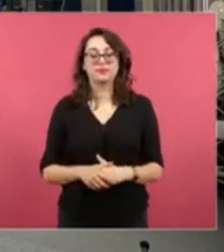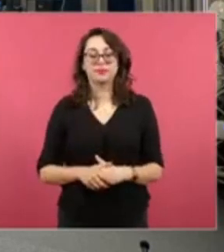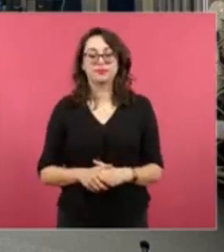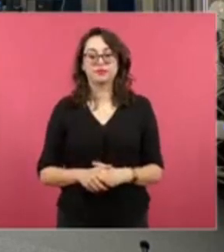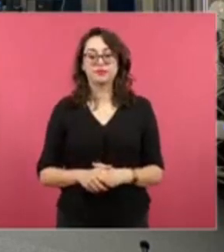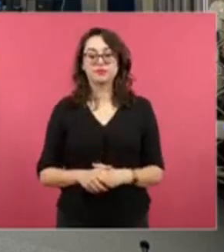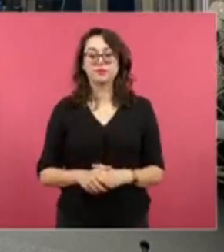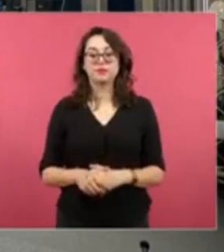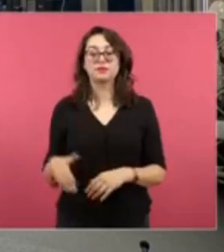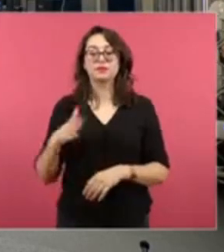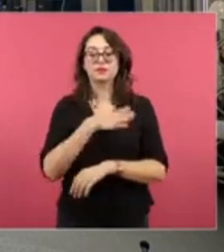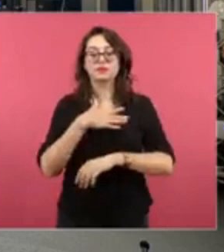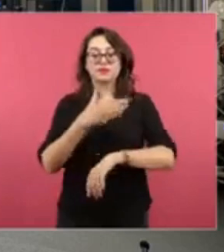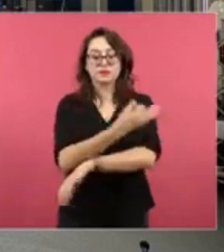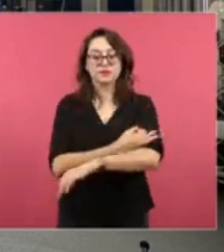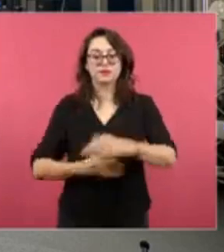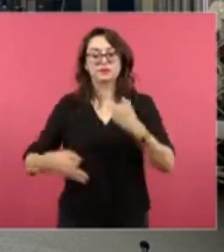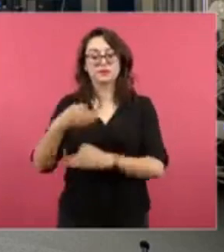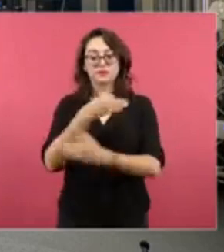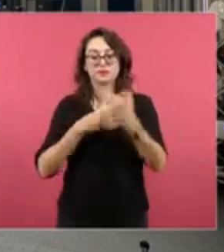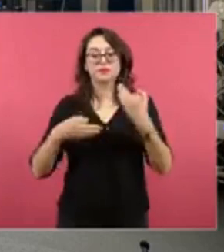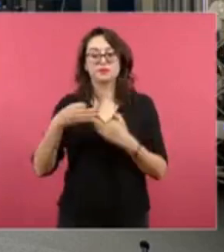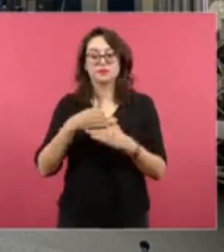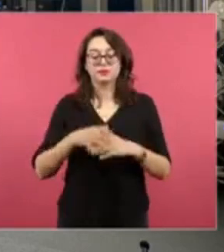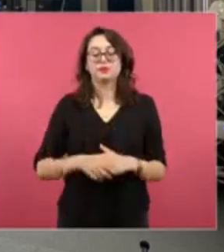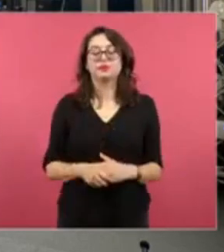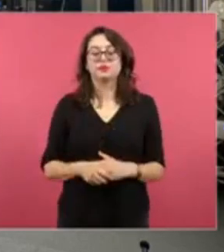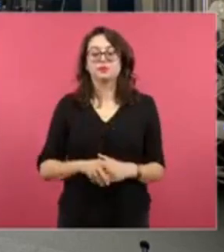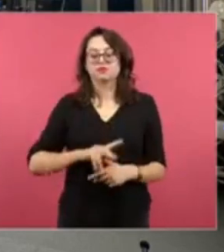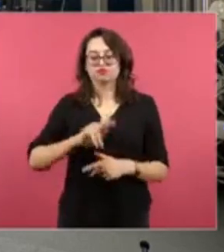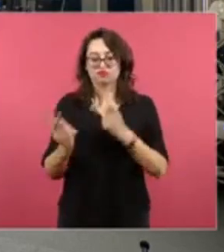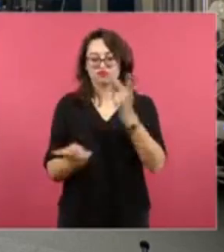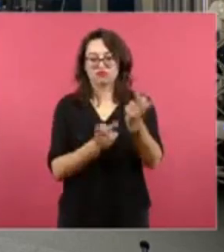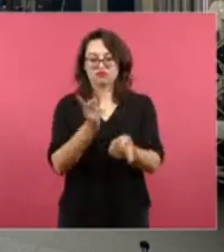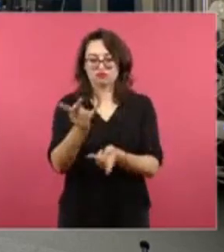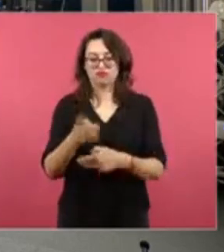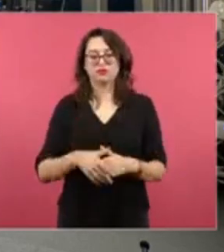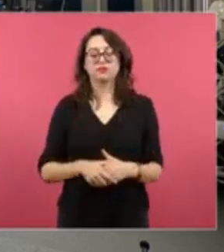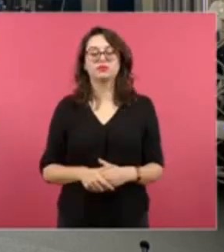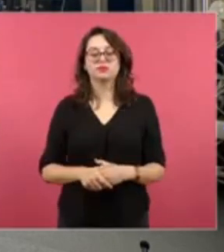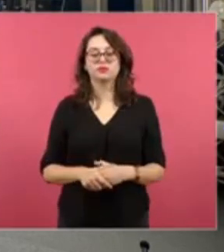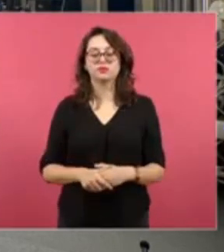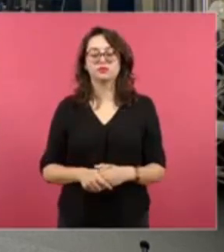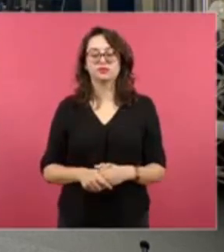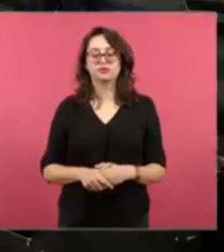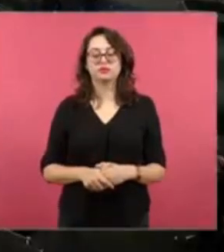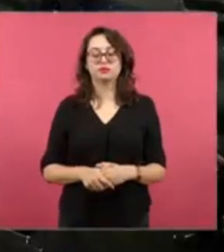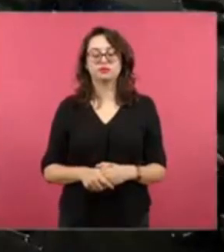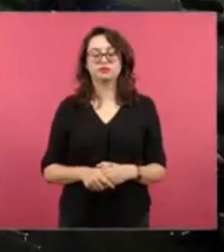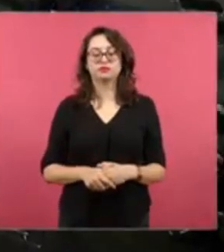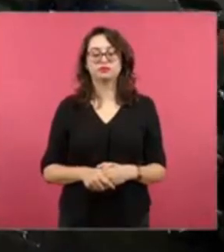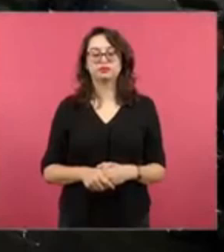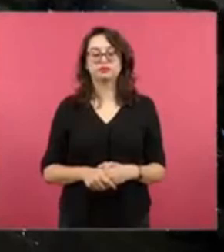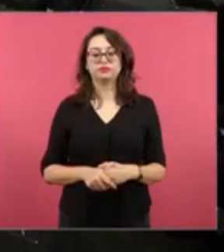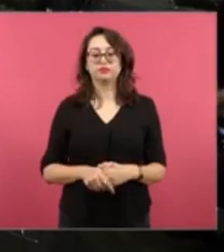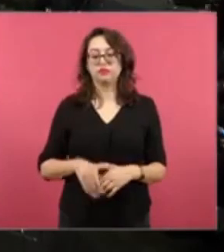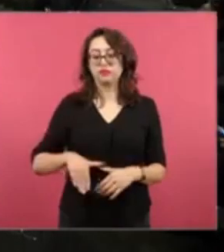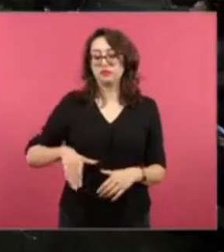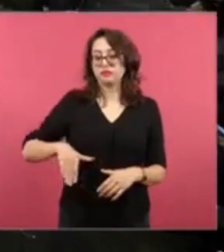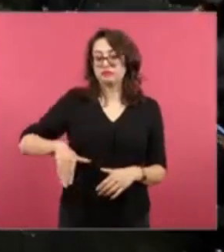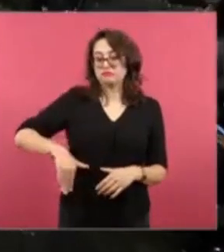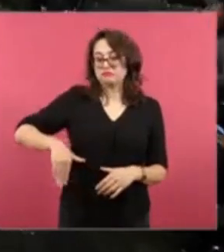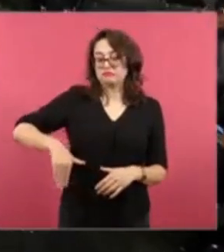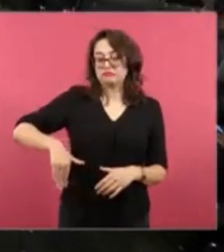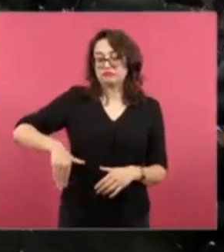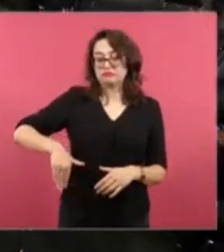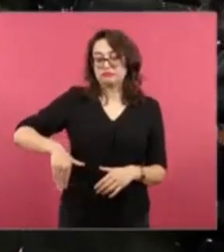A todos nuevamente. Un par de preguntas, secretaria. Sí. Hoy hace unas horas, hace un